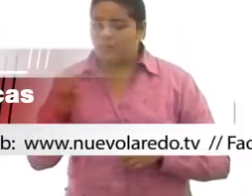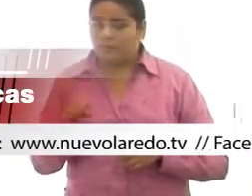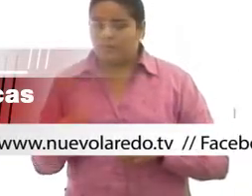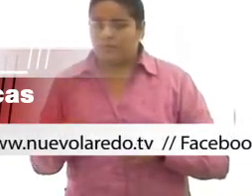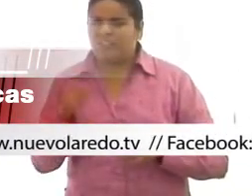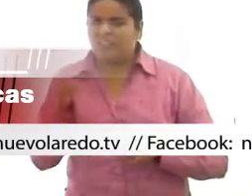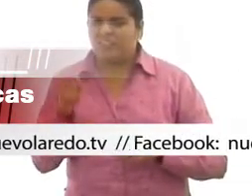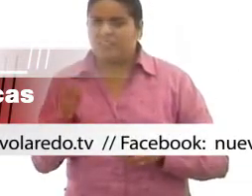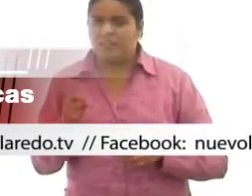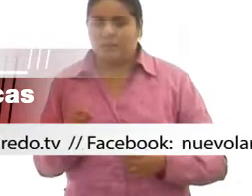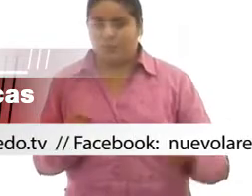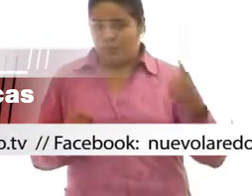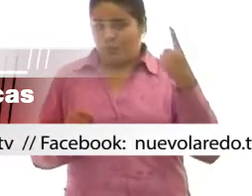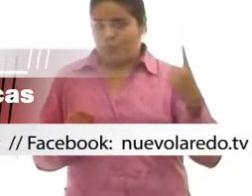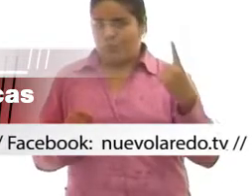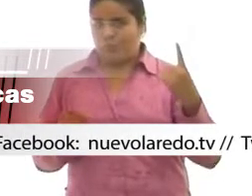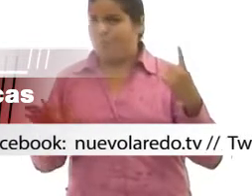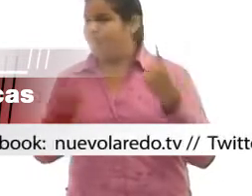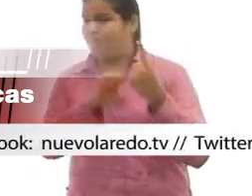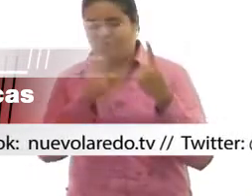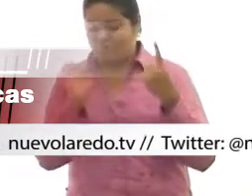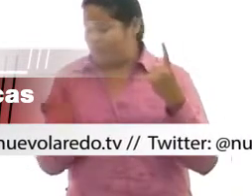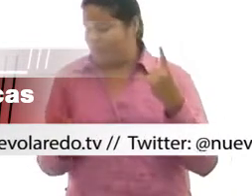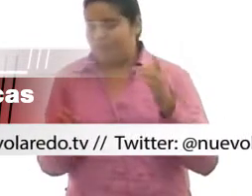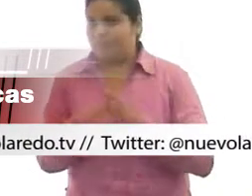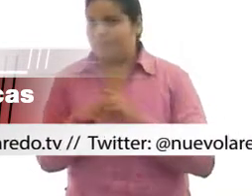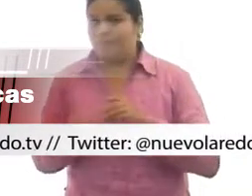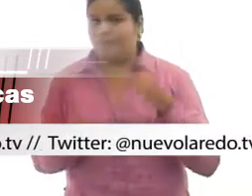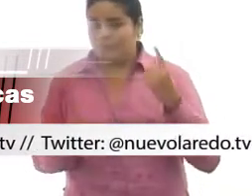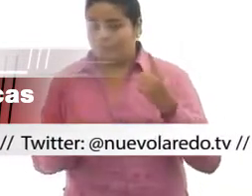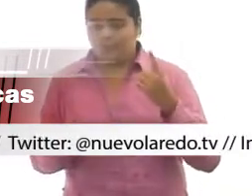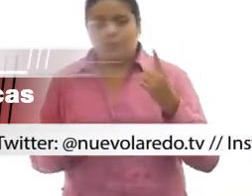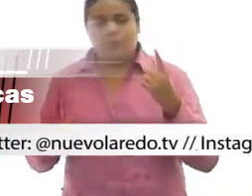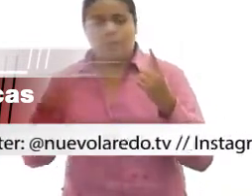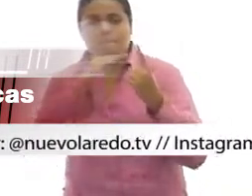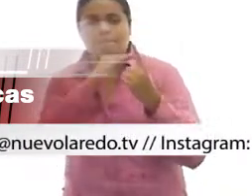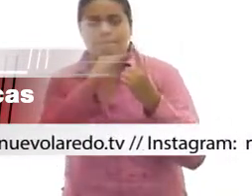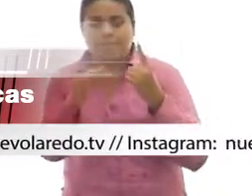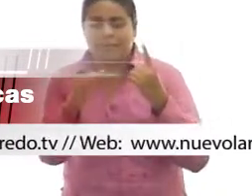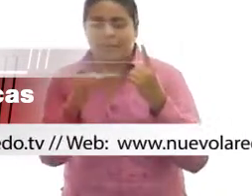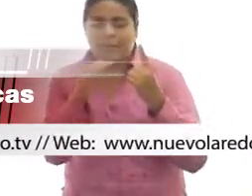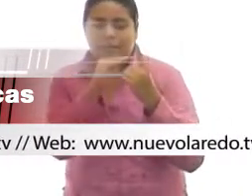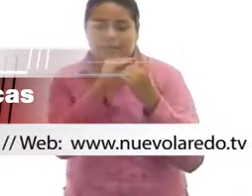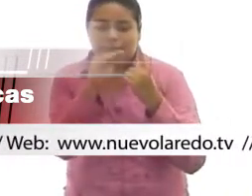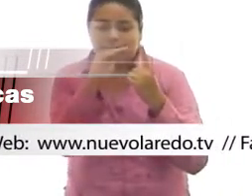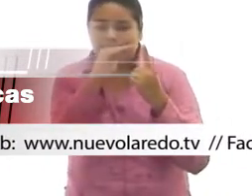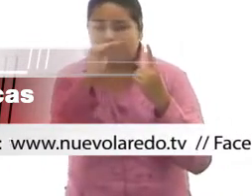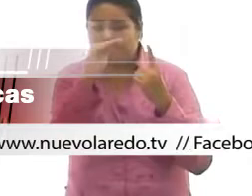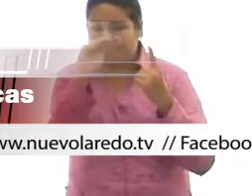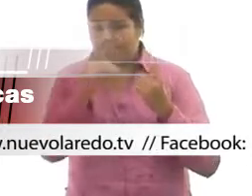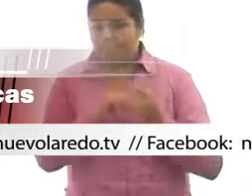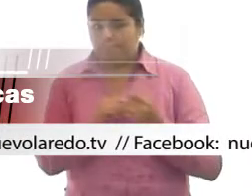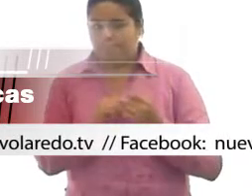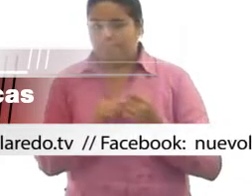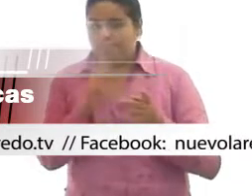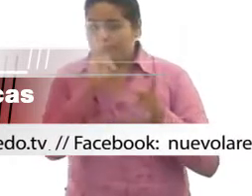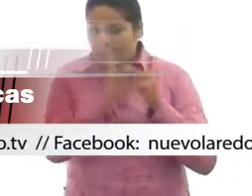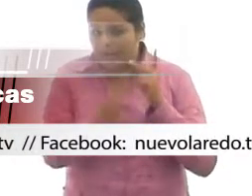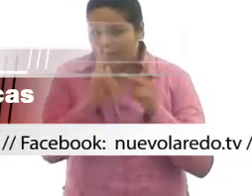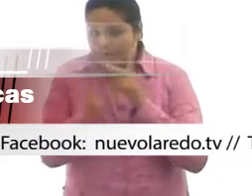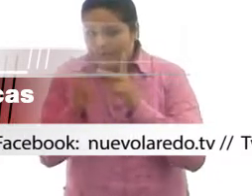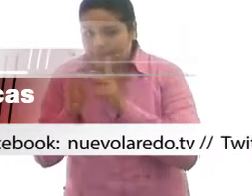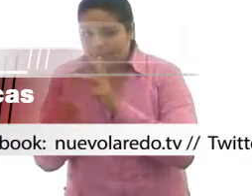el gobierno del estado, establece los canales ya de televisión y de radio, es